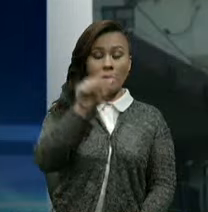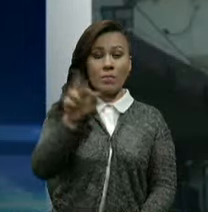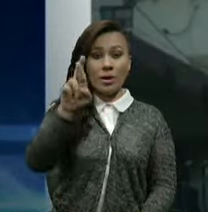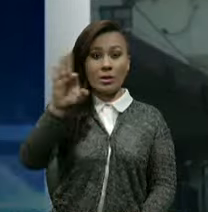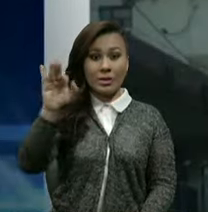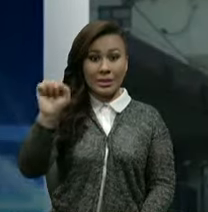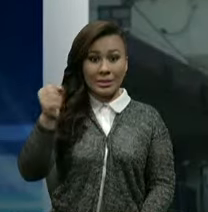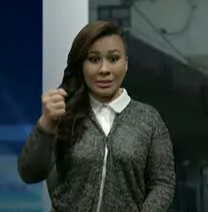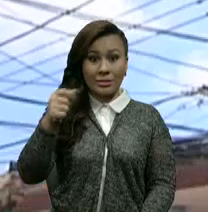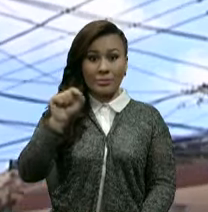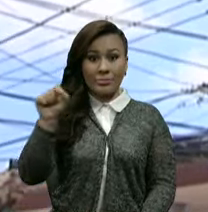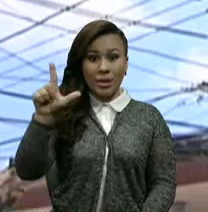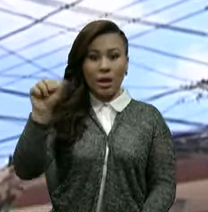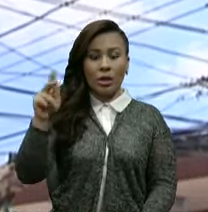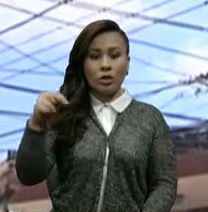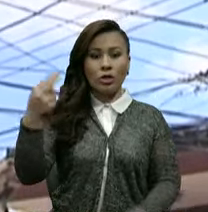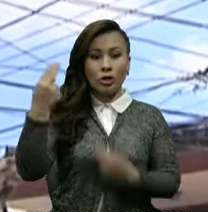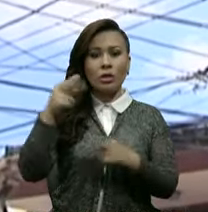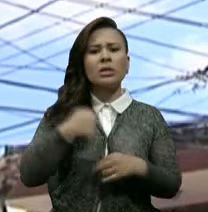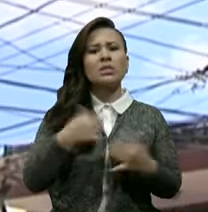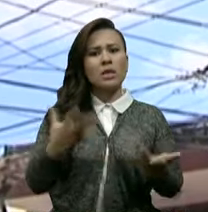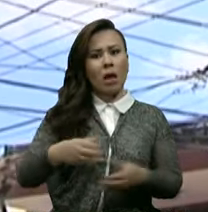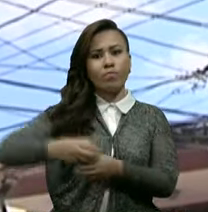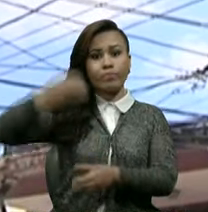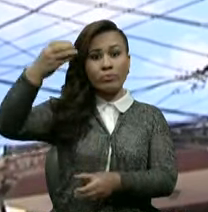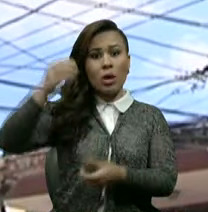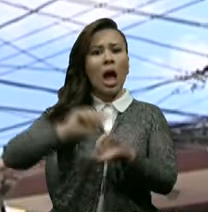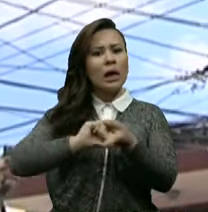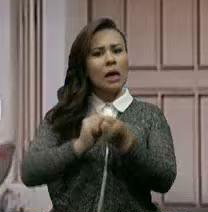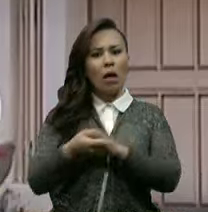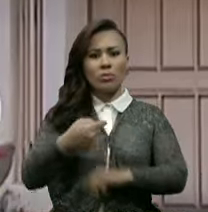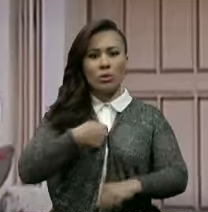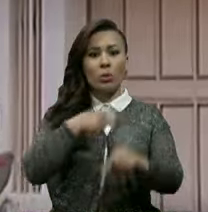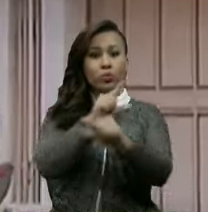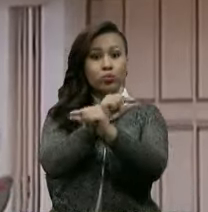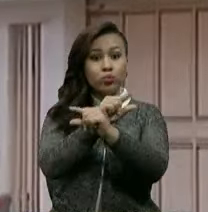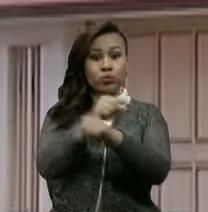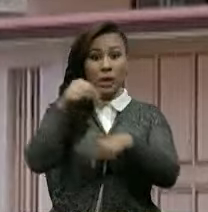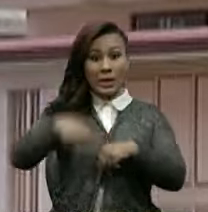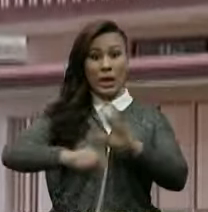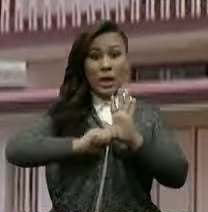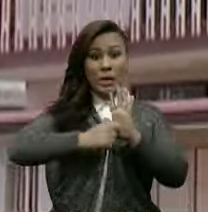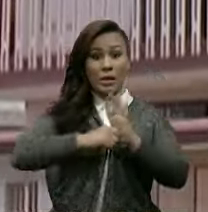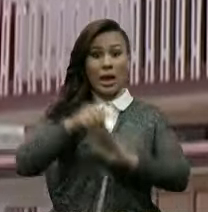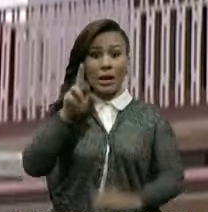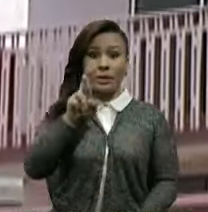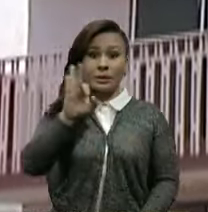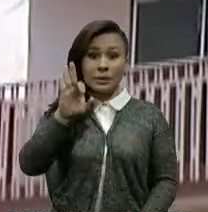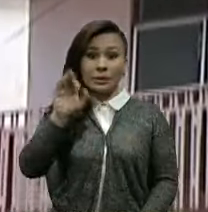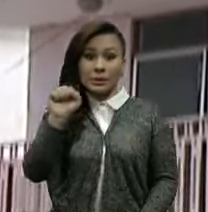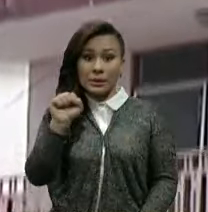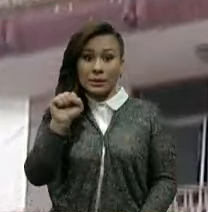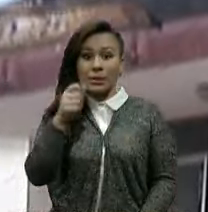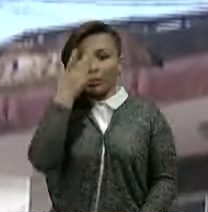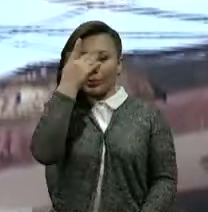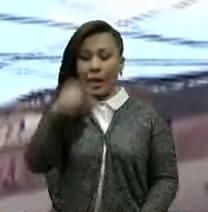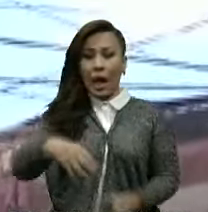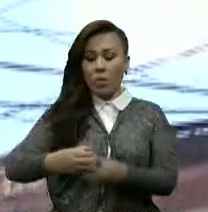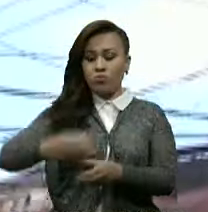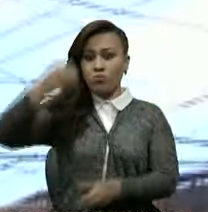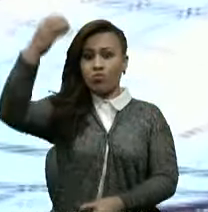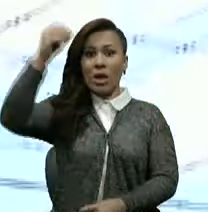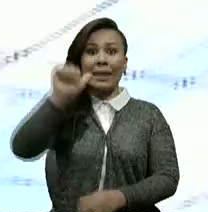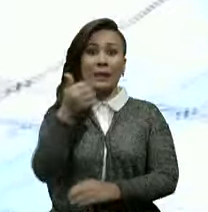donde pedían la sustitución de uno de ellos. Mandé por el Twitter a RTS La Noticia, porque el poste ya tenía desde 16 de